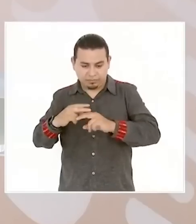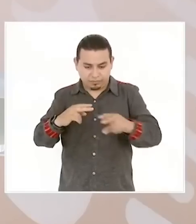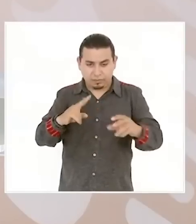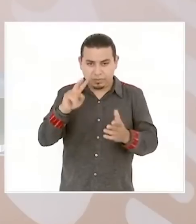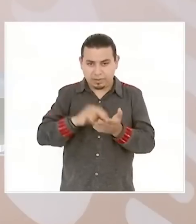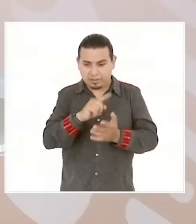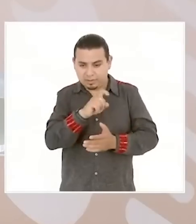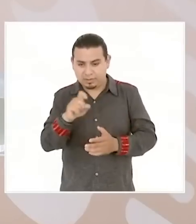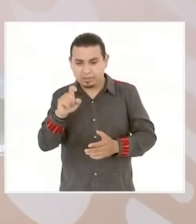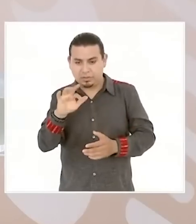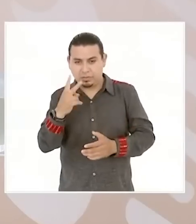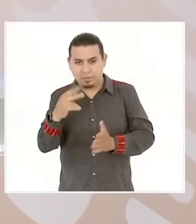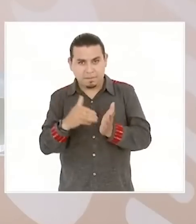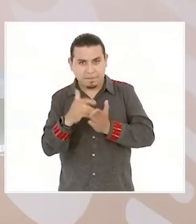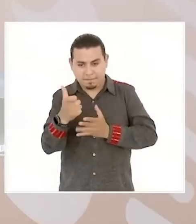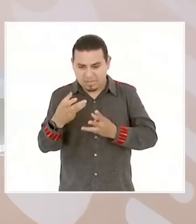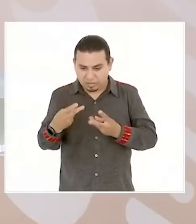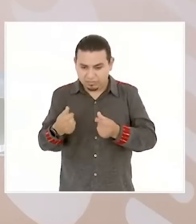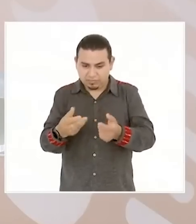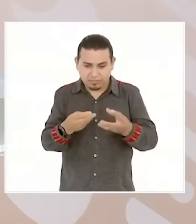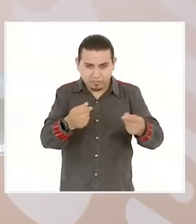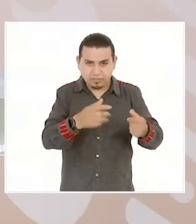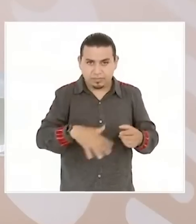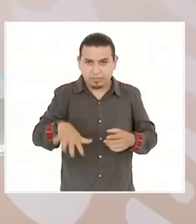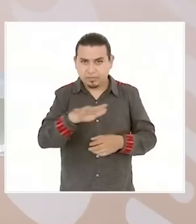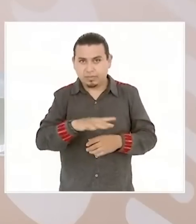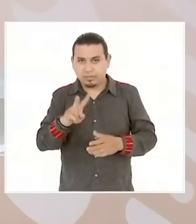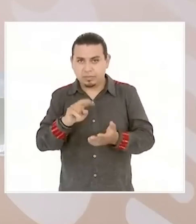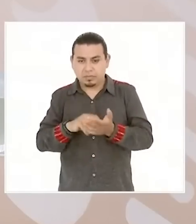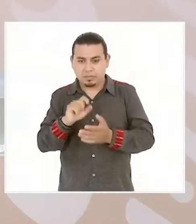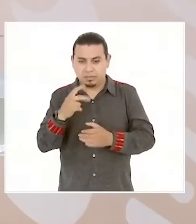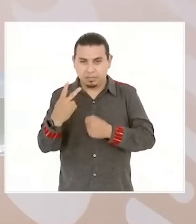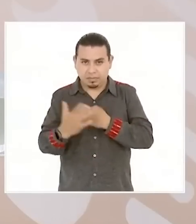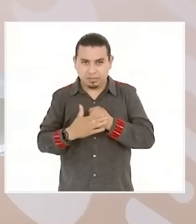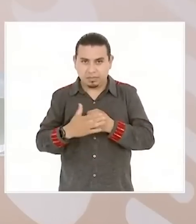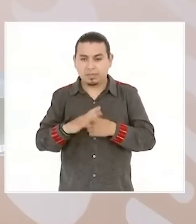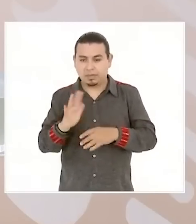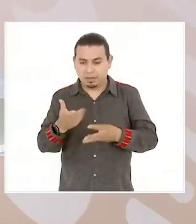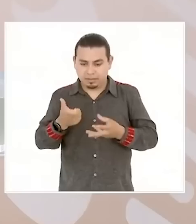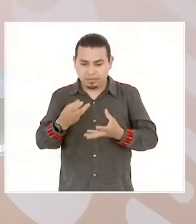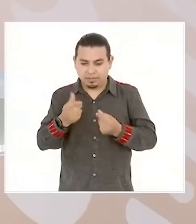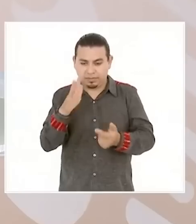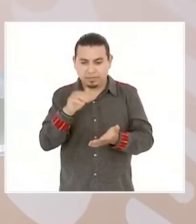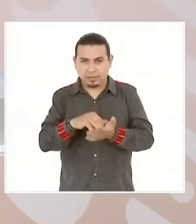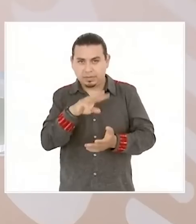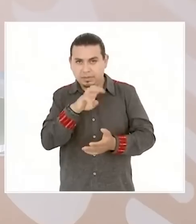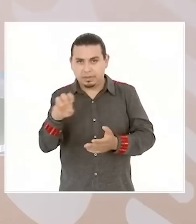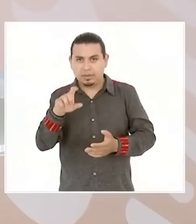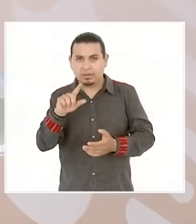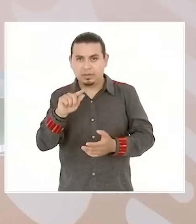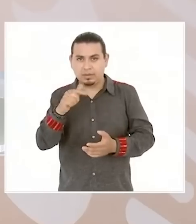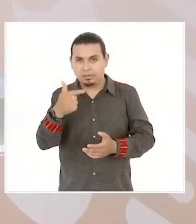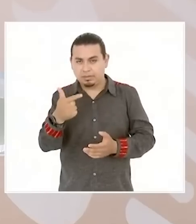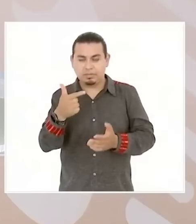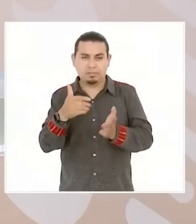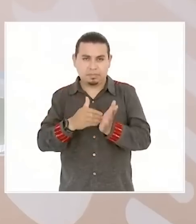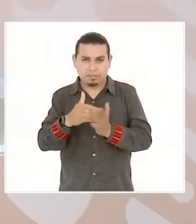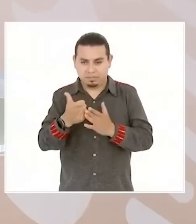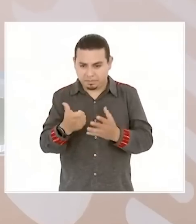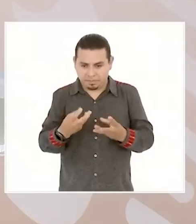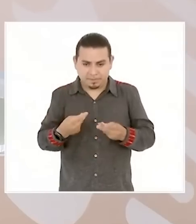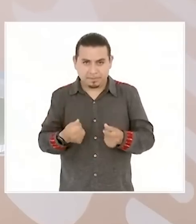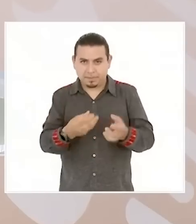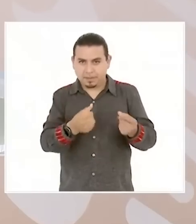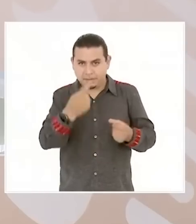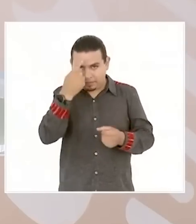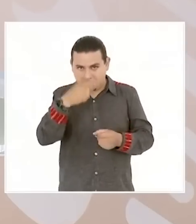.152 millones de pesos y en 2022 destinaremos 5.377 millones de pesos